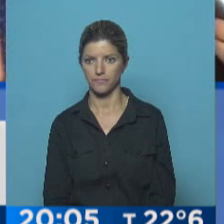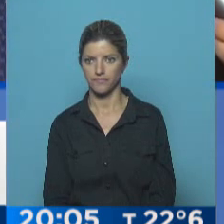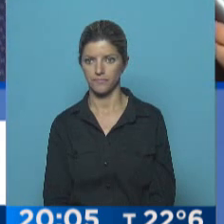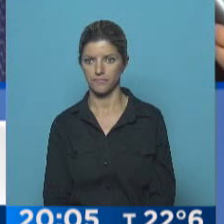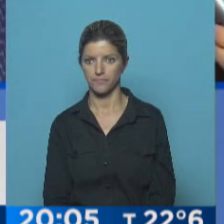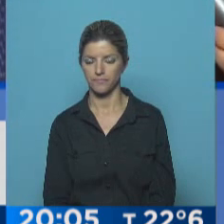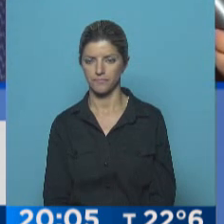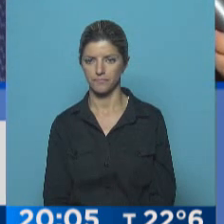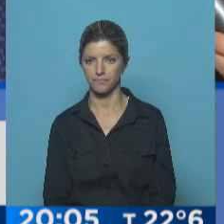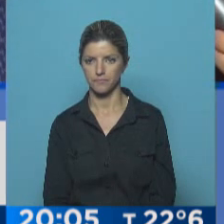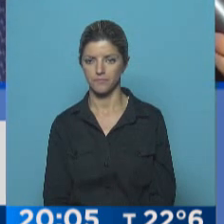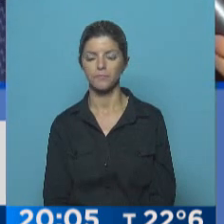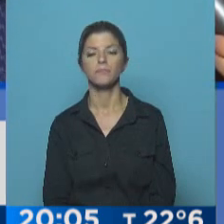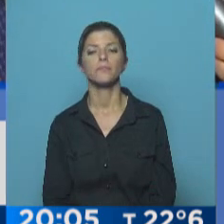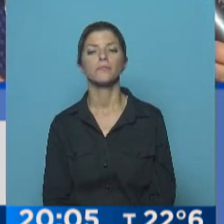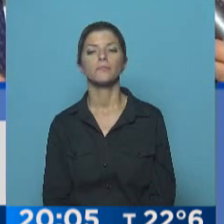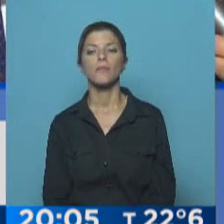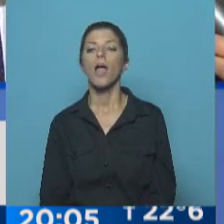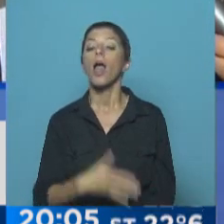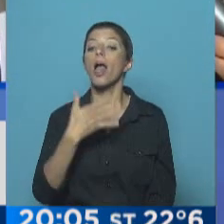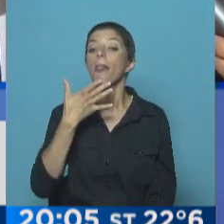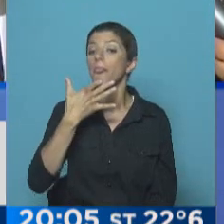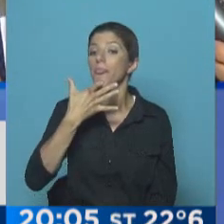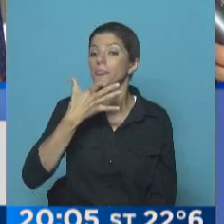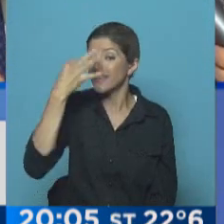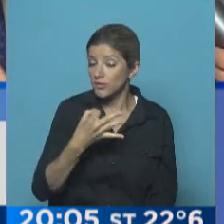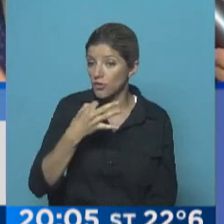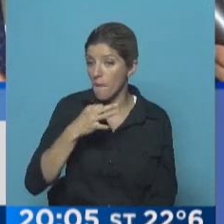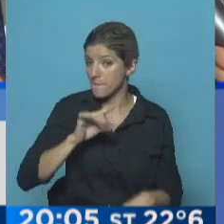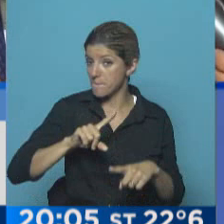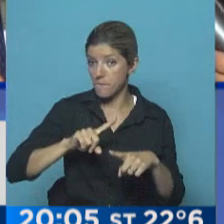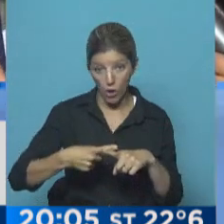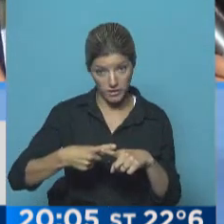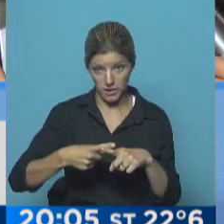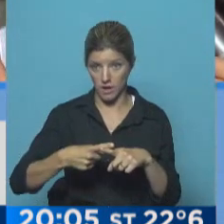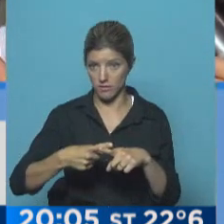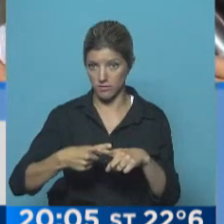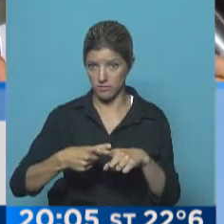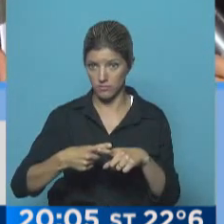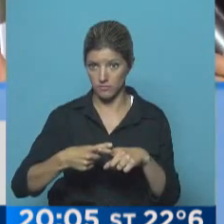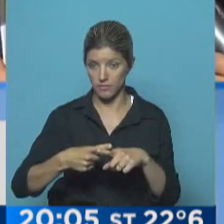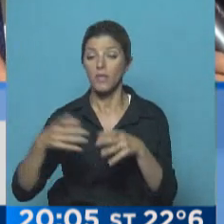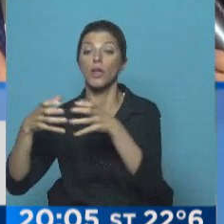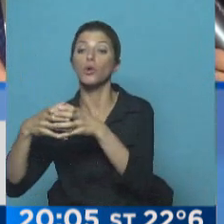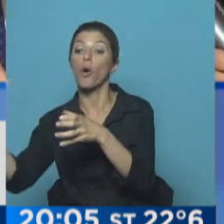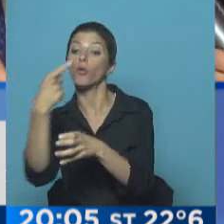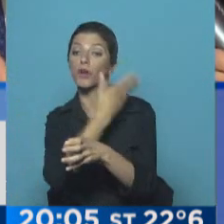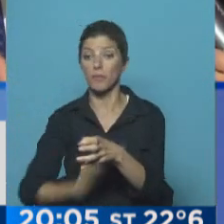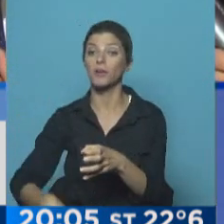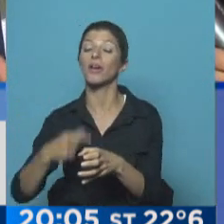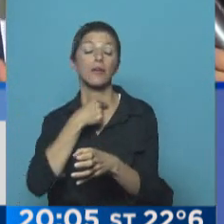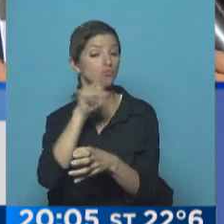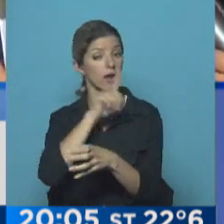Porque hubo una decisión política del bloque de la oposición de no participar en